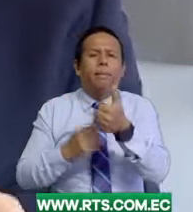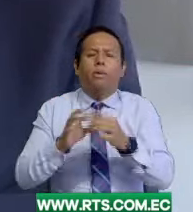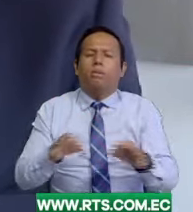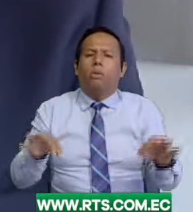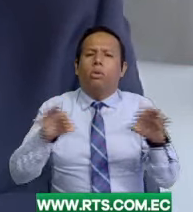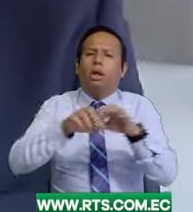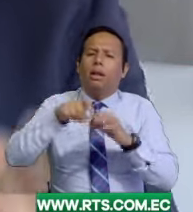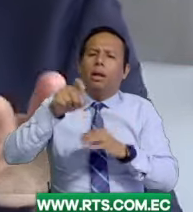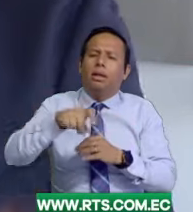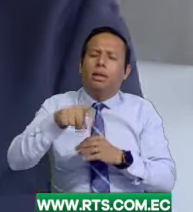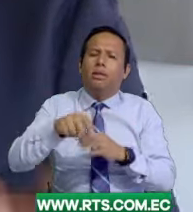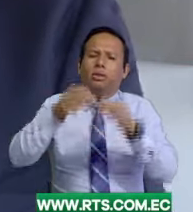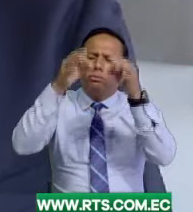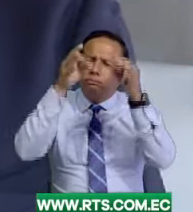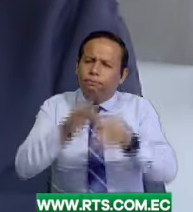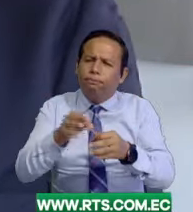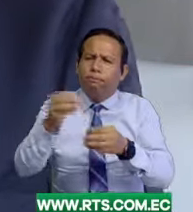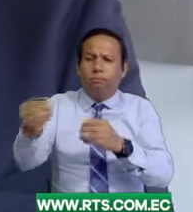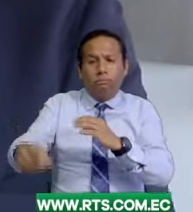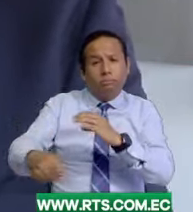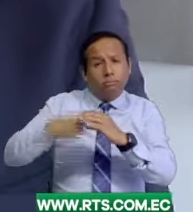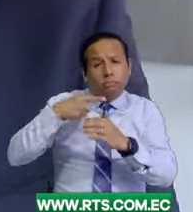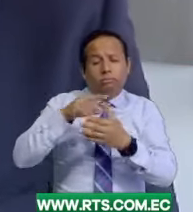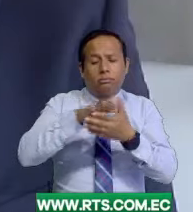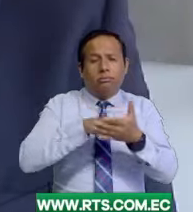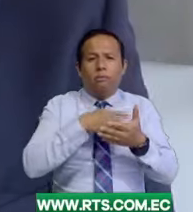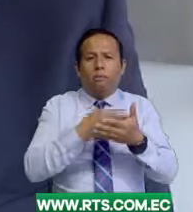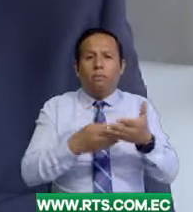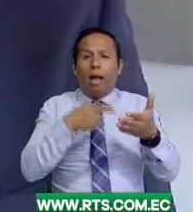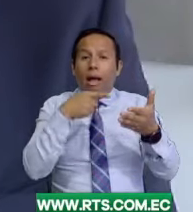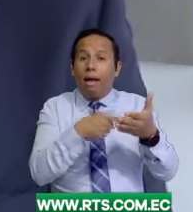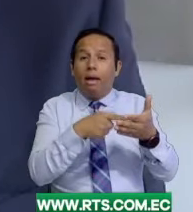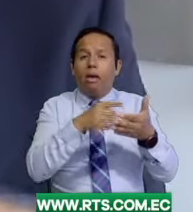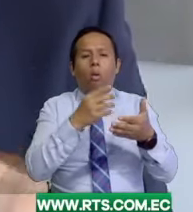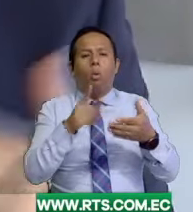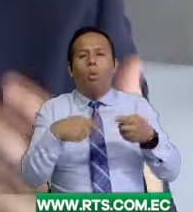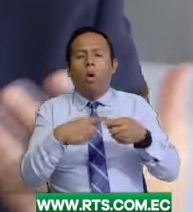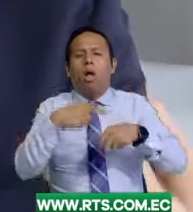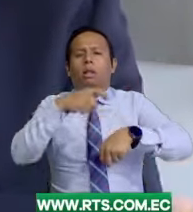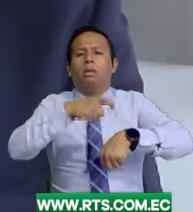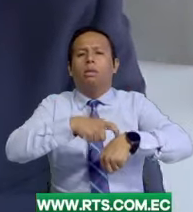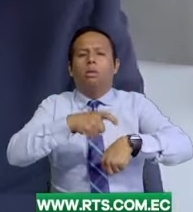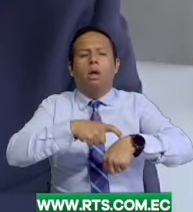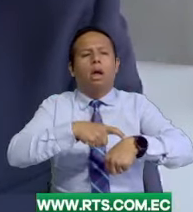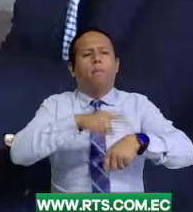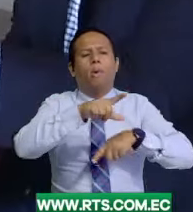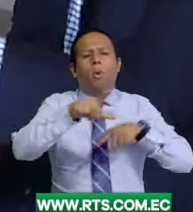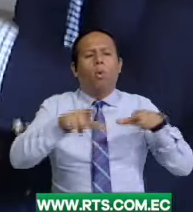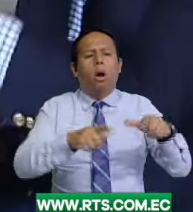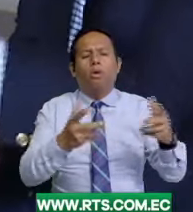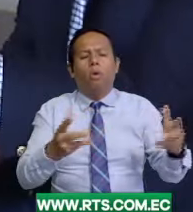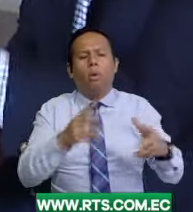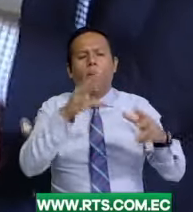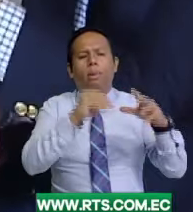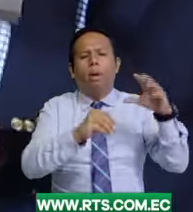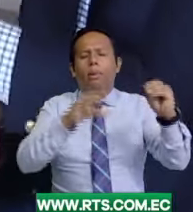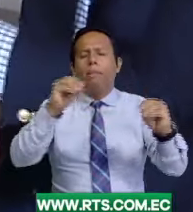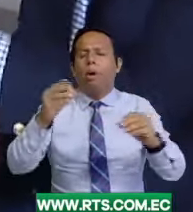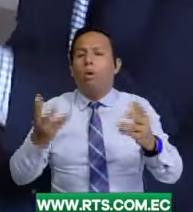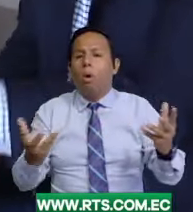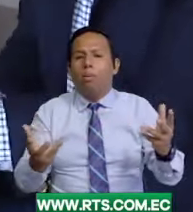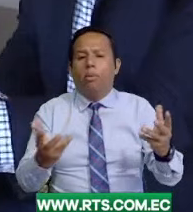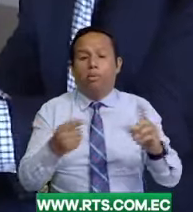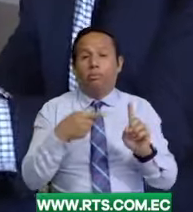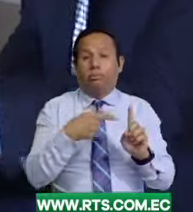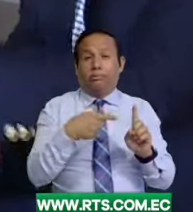sí necesitamos saber para mitigar el impacto de los apagones es cuándo se van a dar. González, quien hasta abril